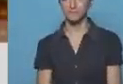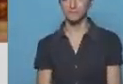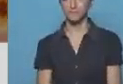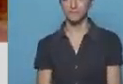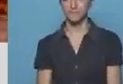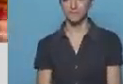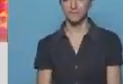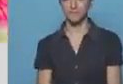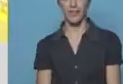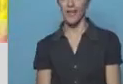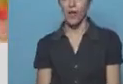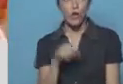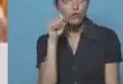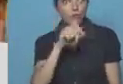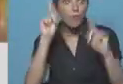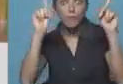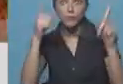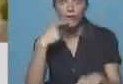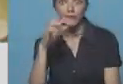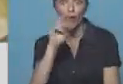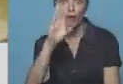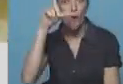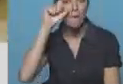Es la maestra.